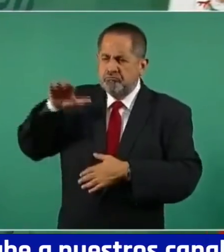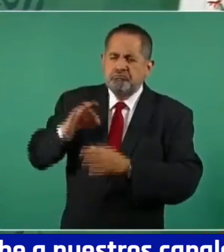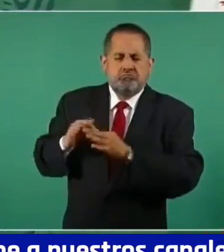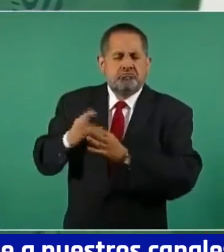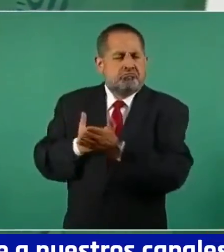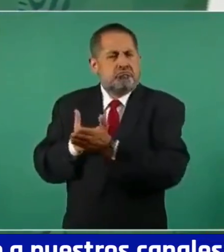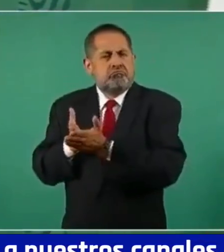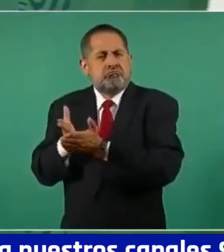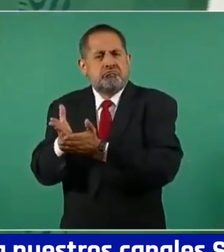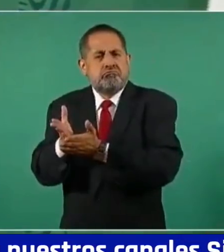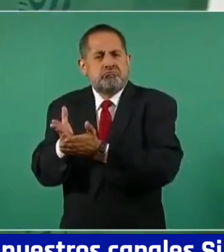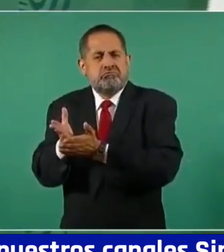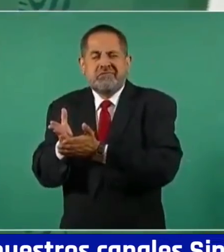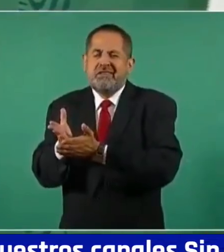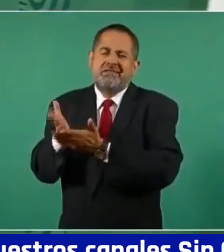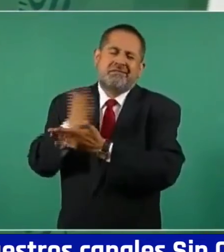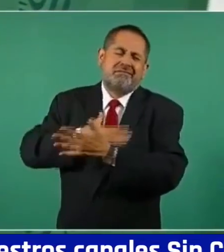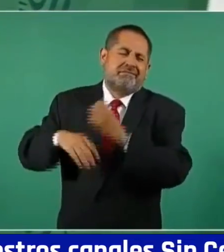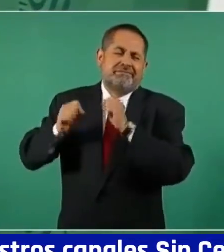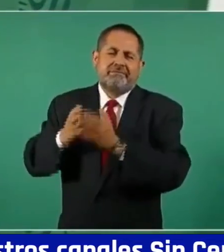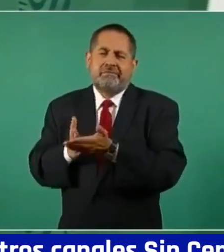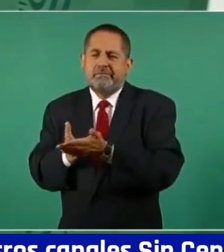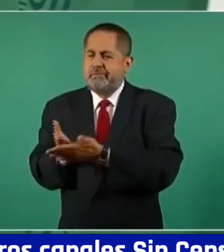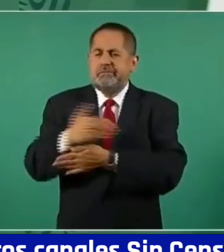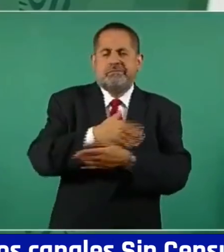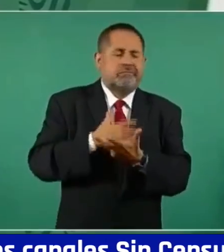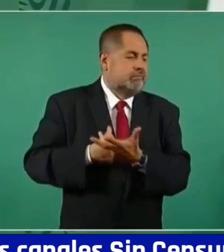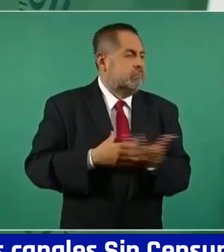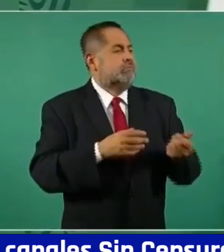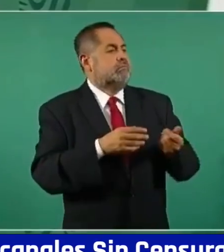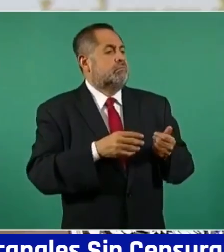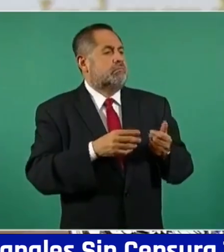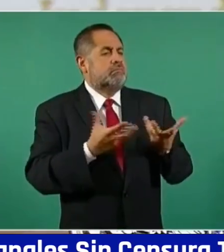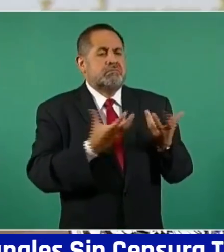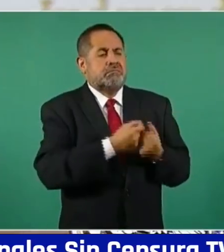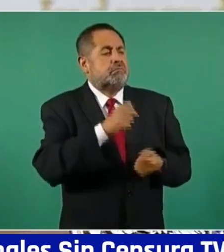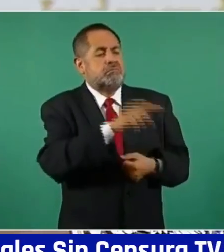claudica, se cansa de ser como era